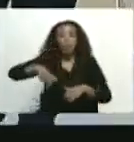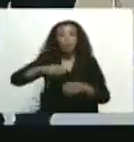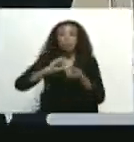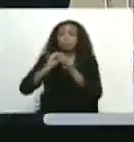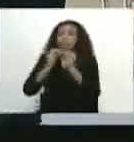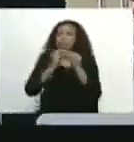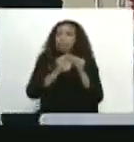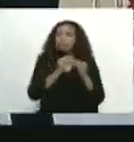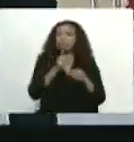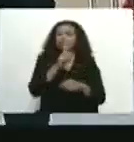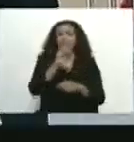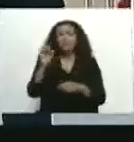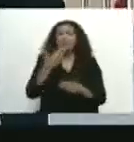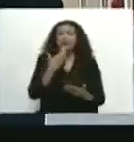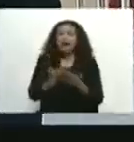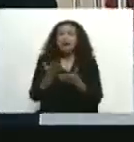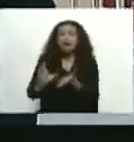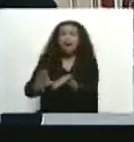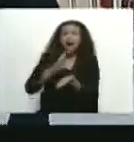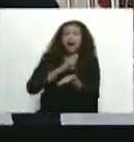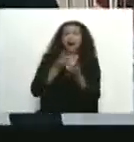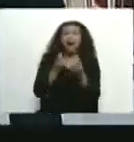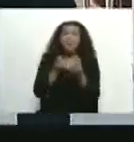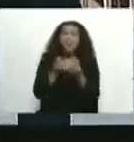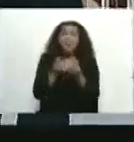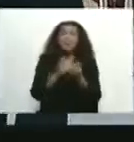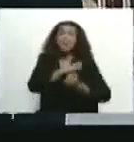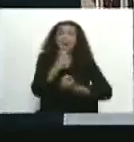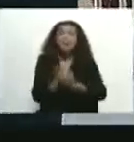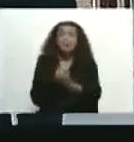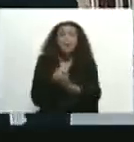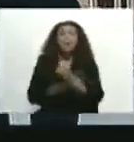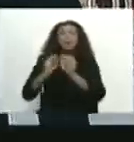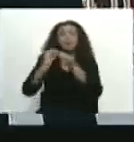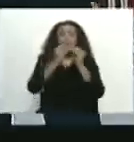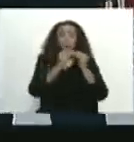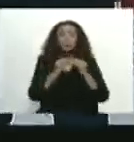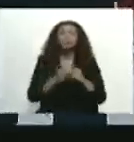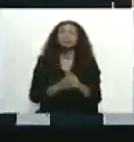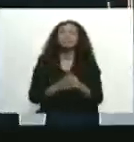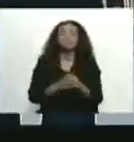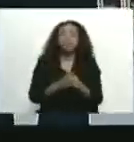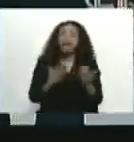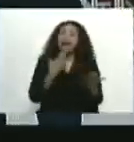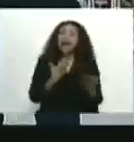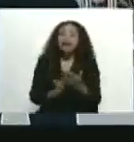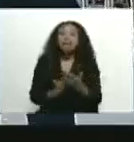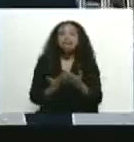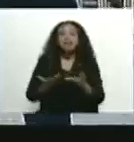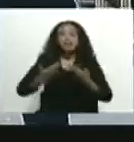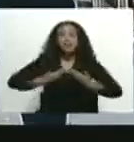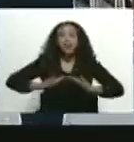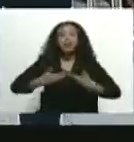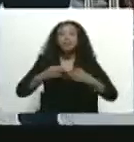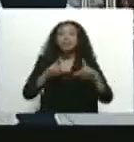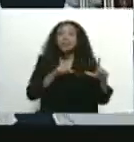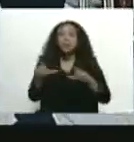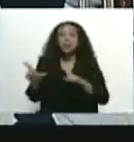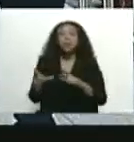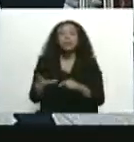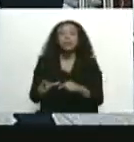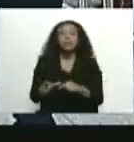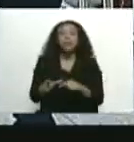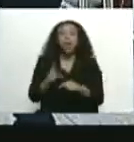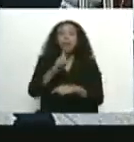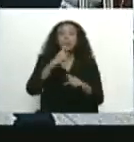recuperada. Recuperada gracias a usted, recuperada esa maravillosa aplicación a ese grandioso instrumento que usted ha creado, presidente, como lo es